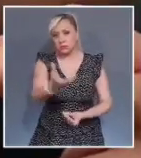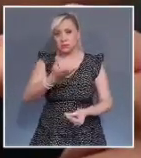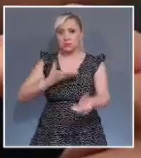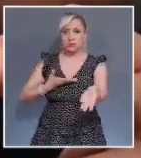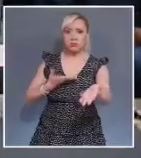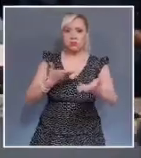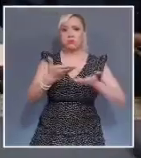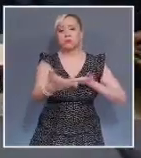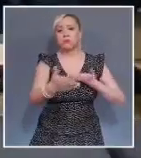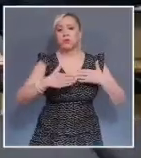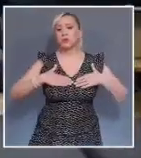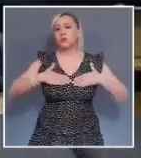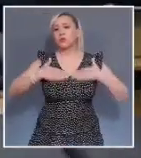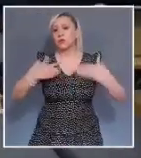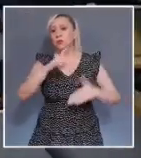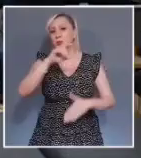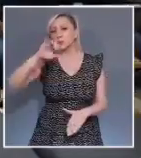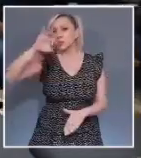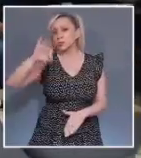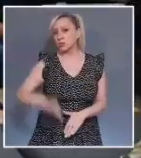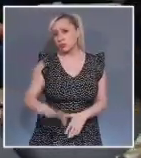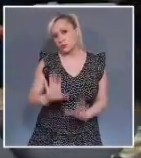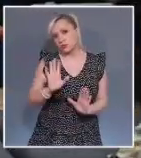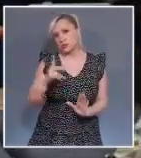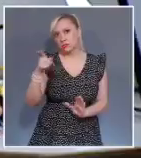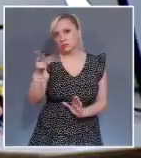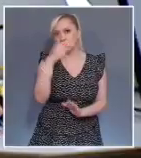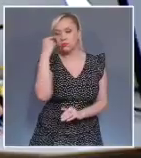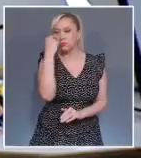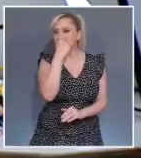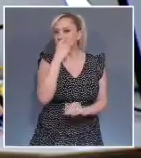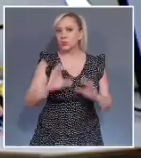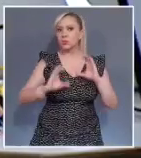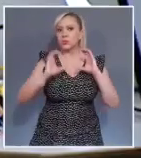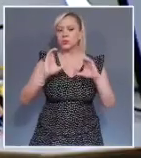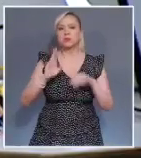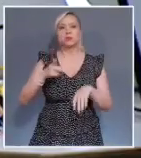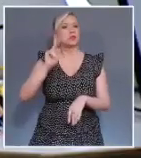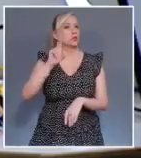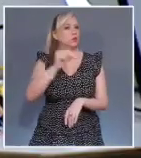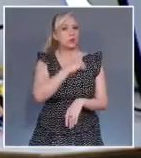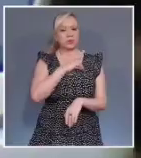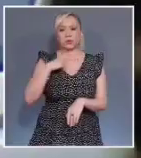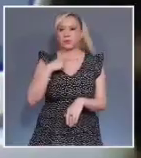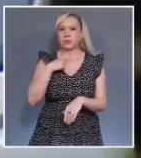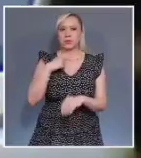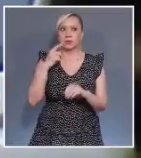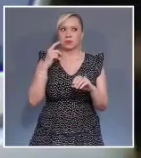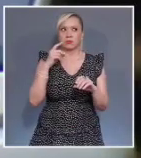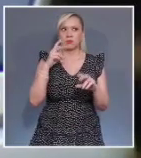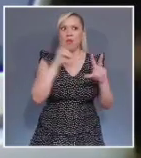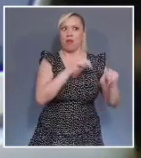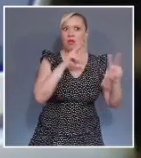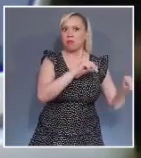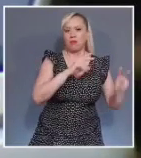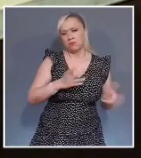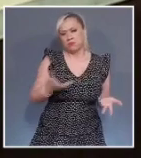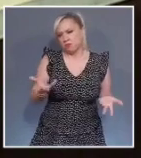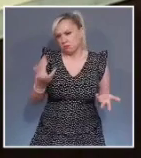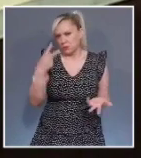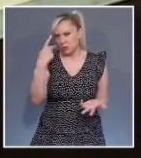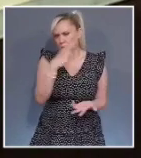digitales, sin que esto implique coartar su libertad de expresión y el acceso a una tutela judicial